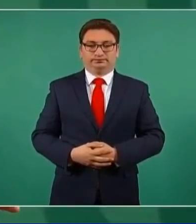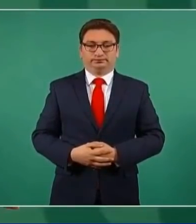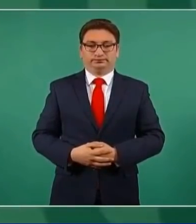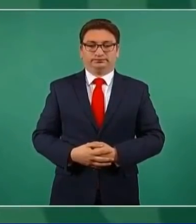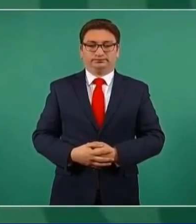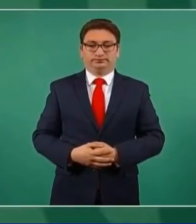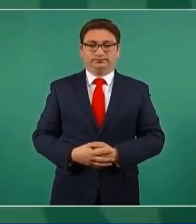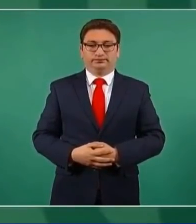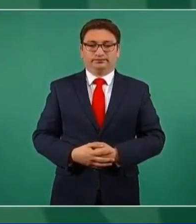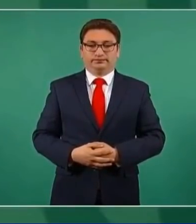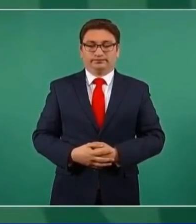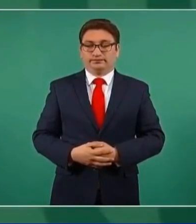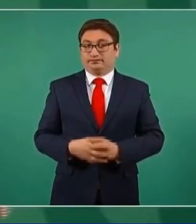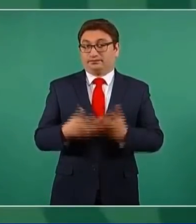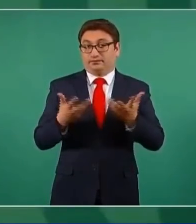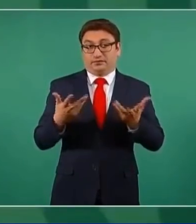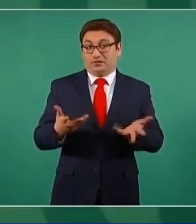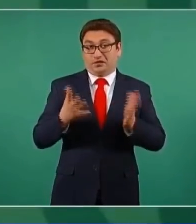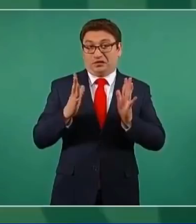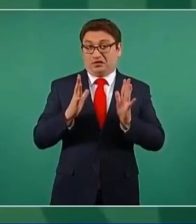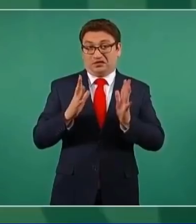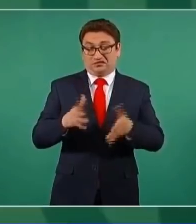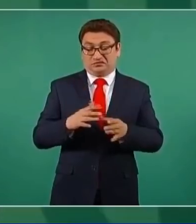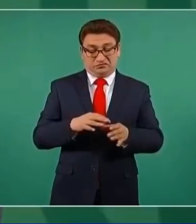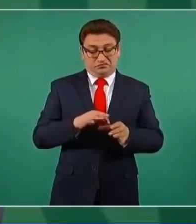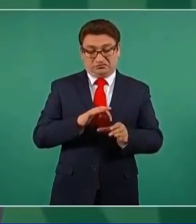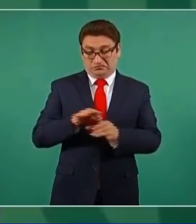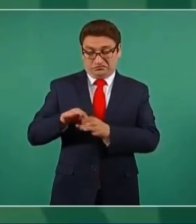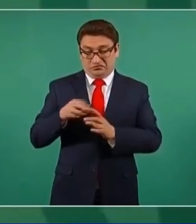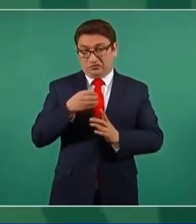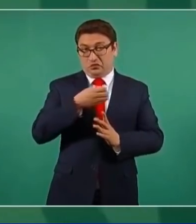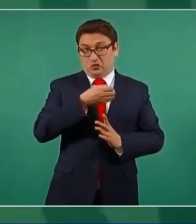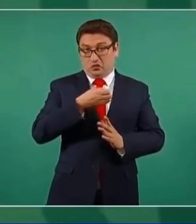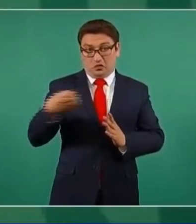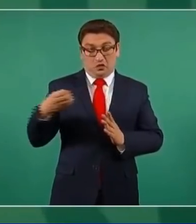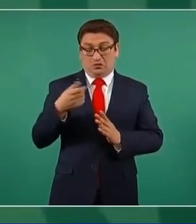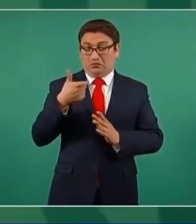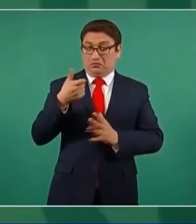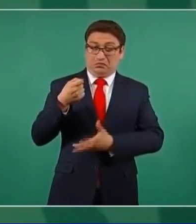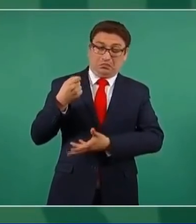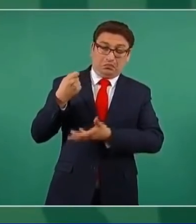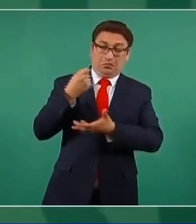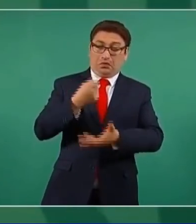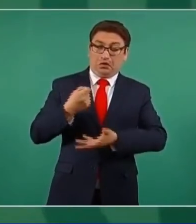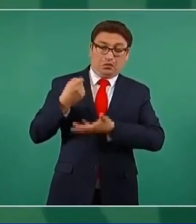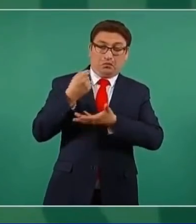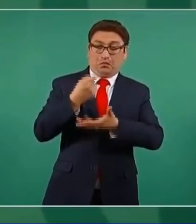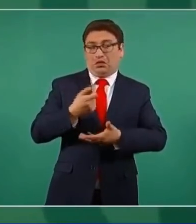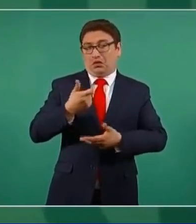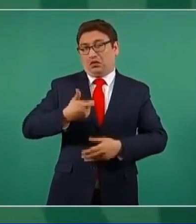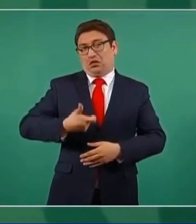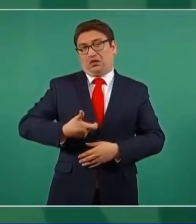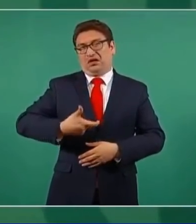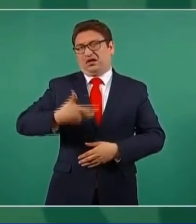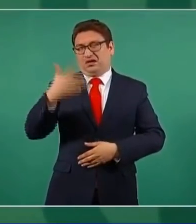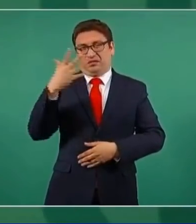Es el organismo electoral más costoso del mundo.